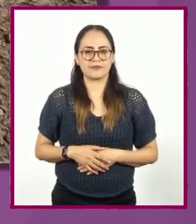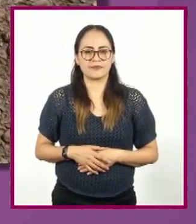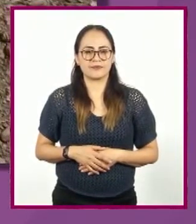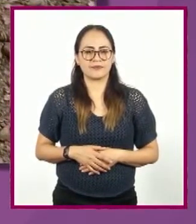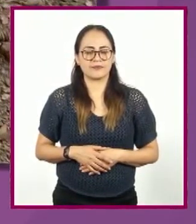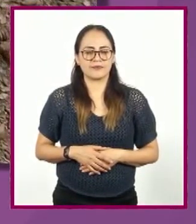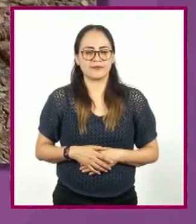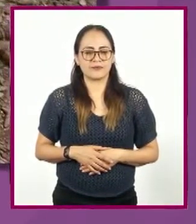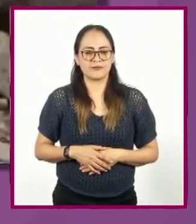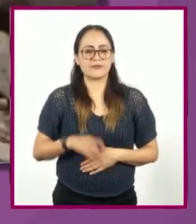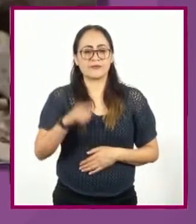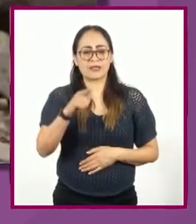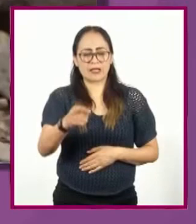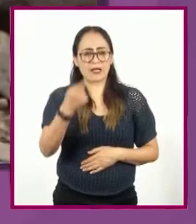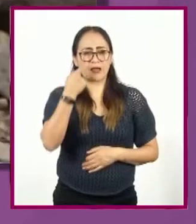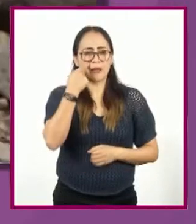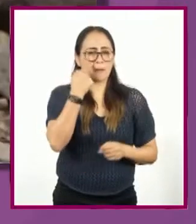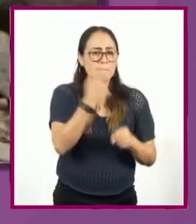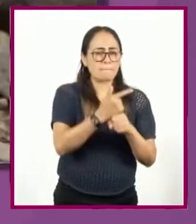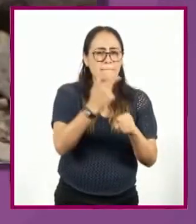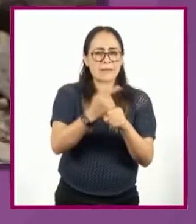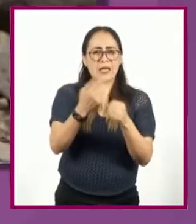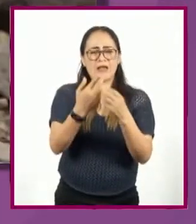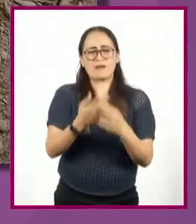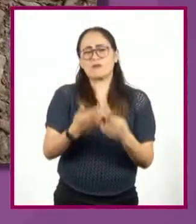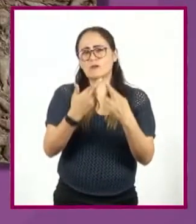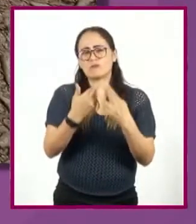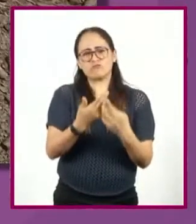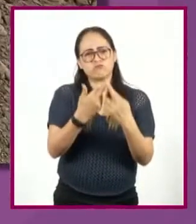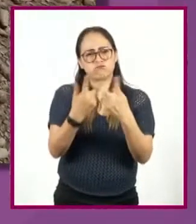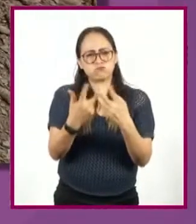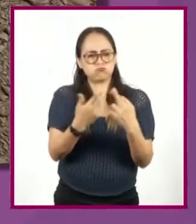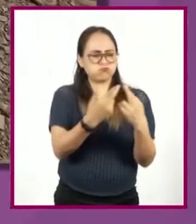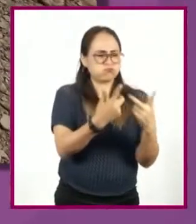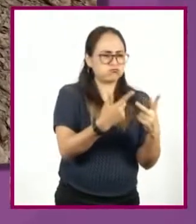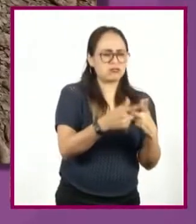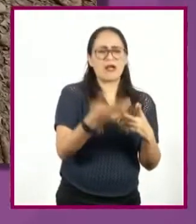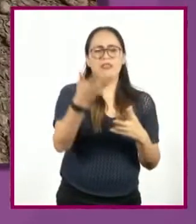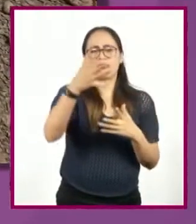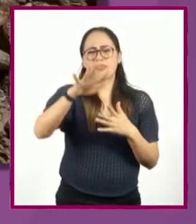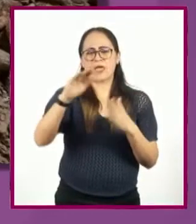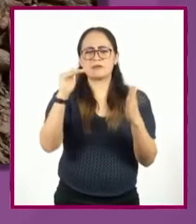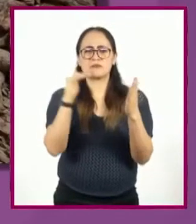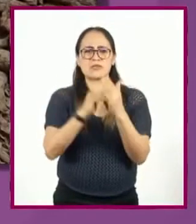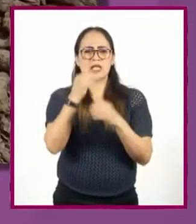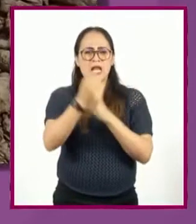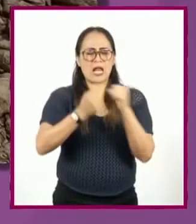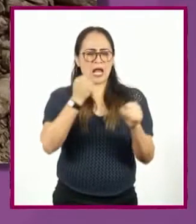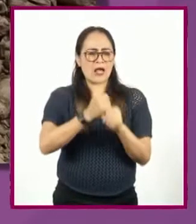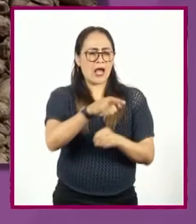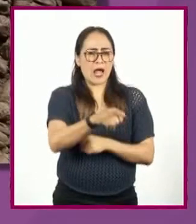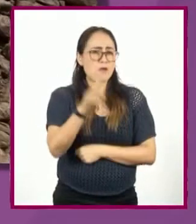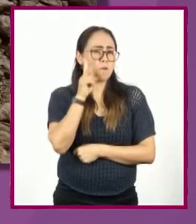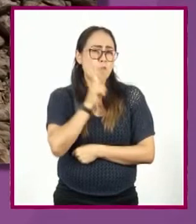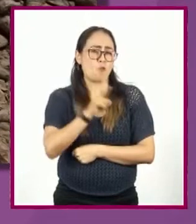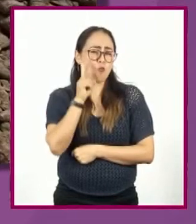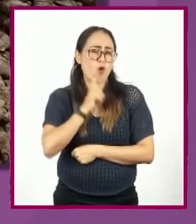Su riqueza es testigo de vestigios paleontológicos de más de 10,000 años.